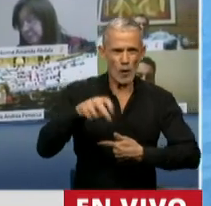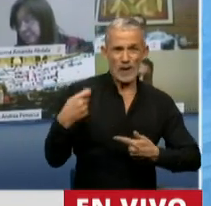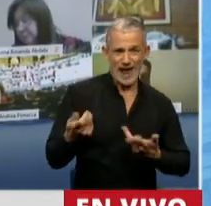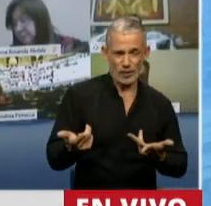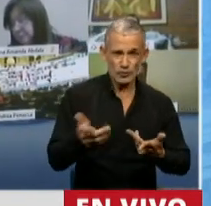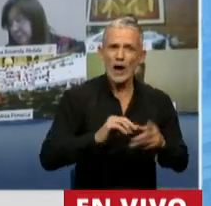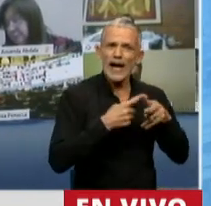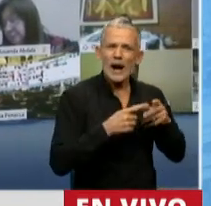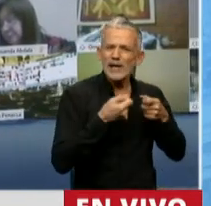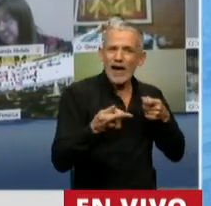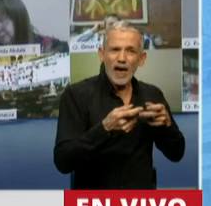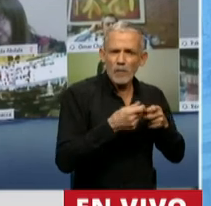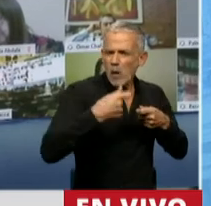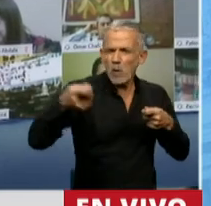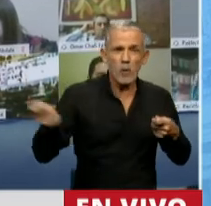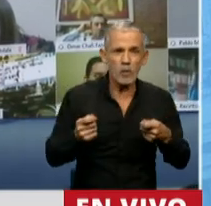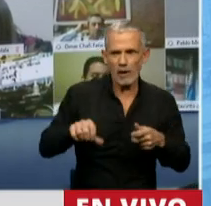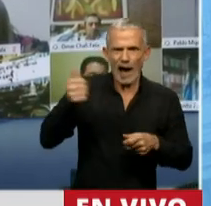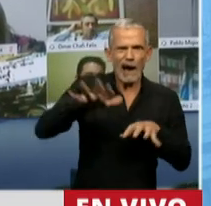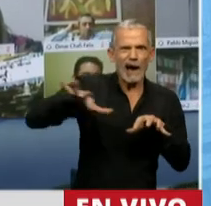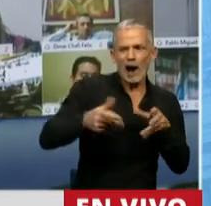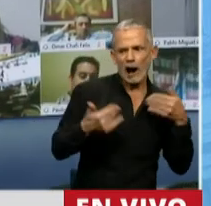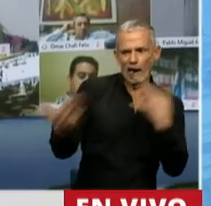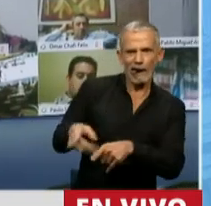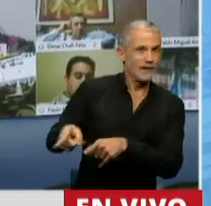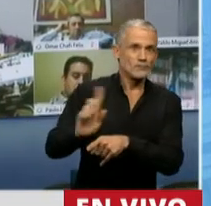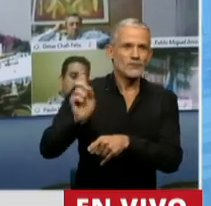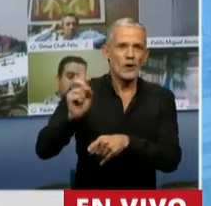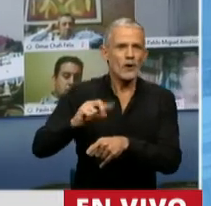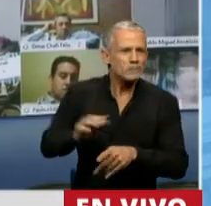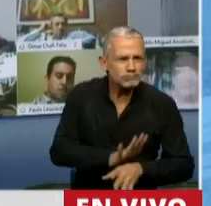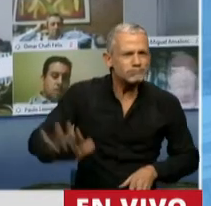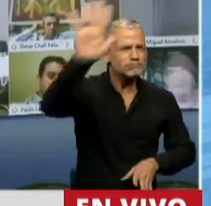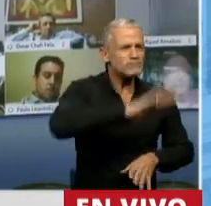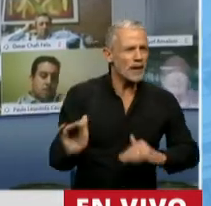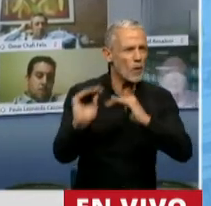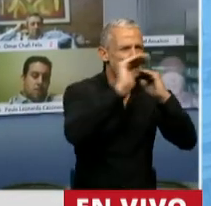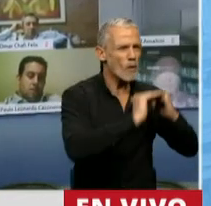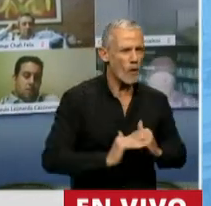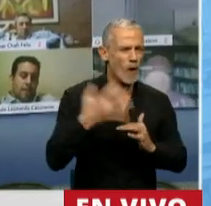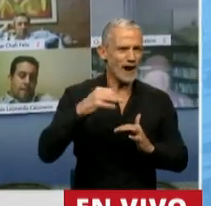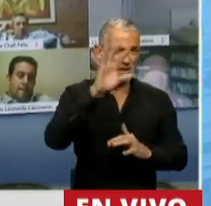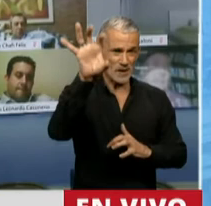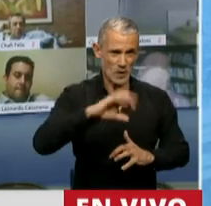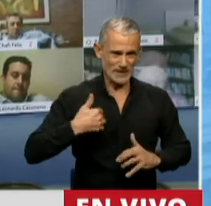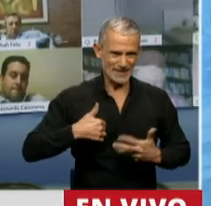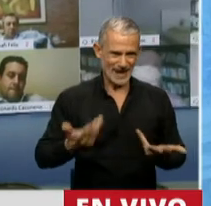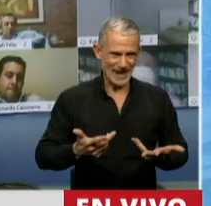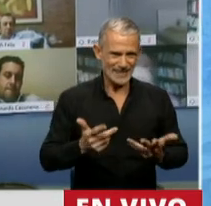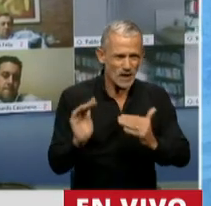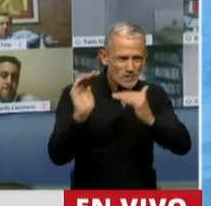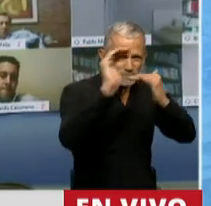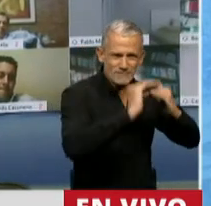que brindamos no puede utilizarse para beneficiar a una región o a alguna región en particular, en forma inequitativa, digamos, sino que tiene que ser